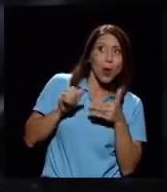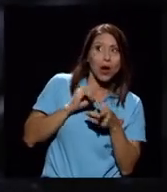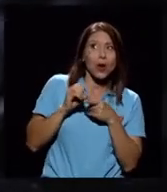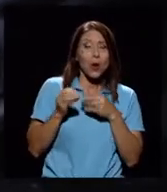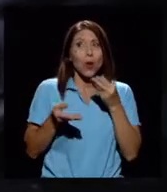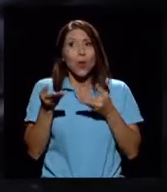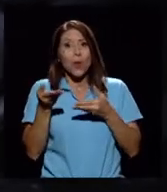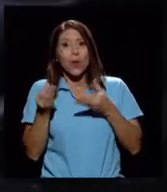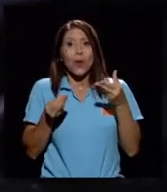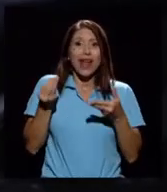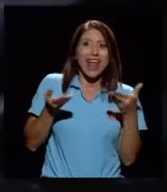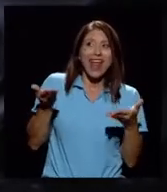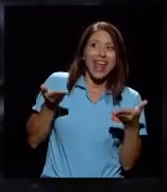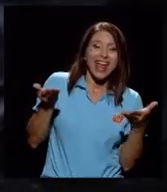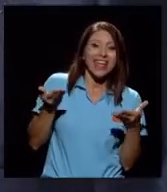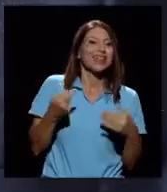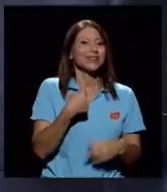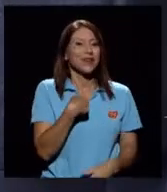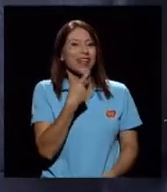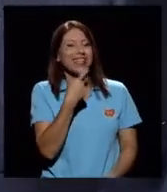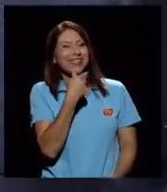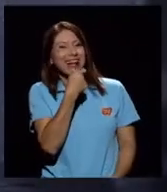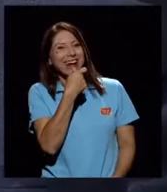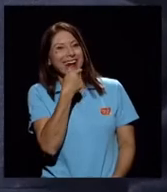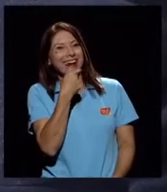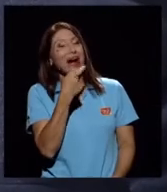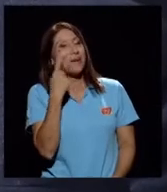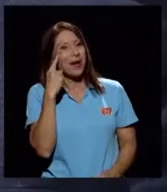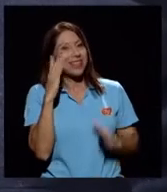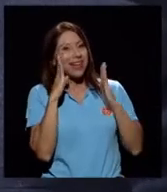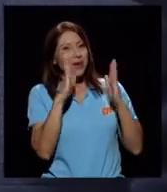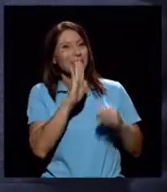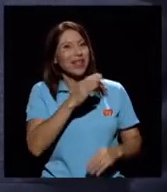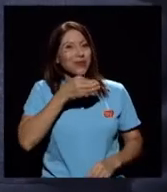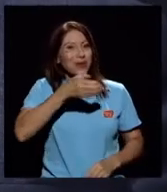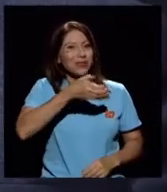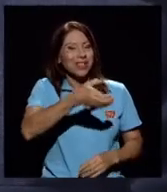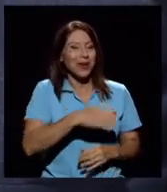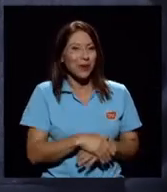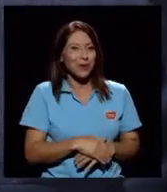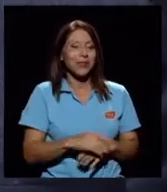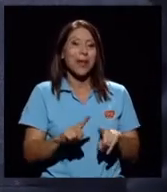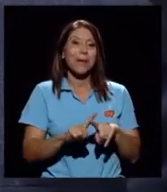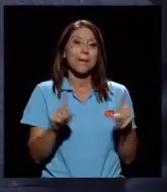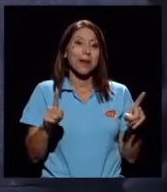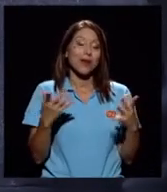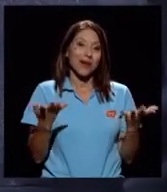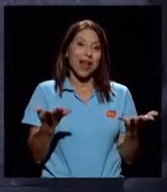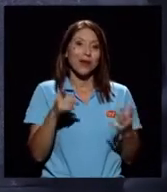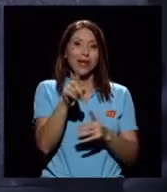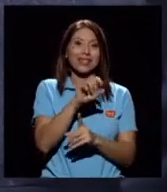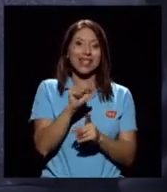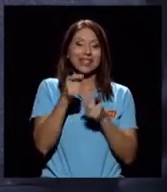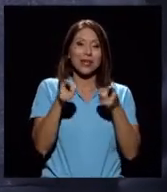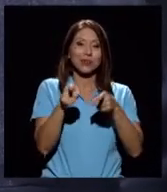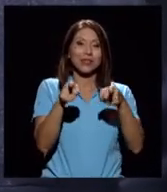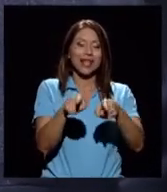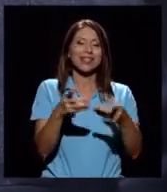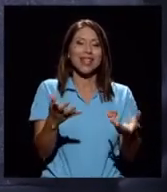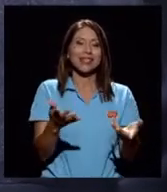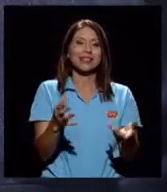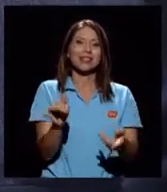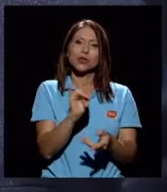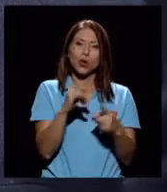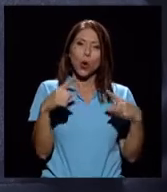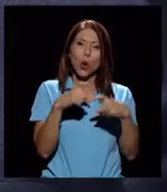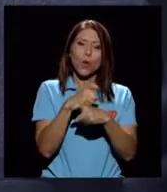y yo les dije vamos a tener en cuenta tu consejo verdad pero claro esas circunstancias ya son son son